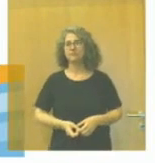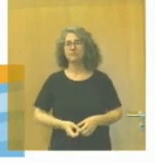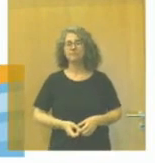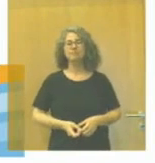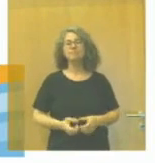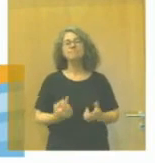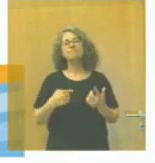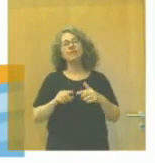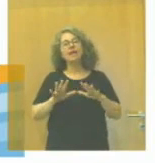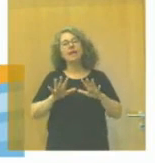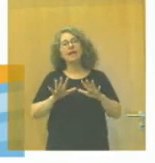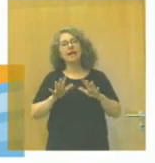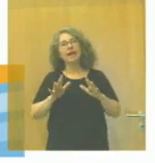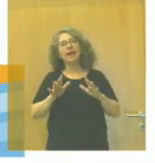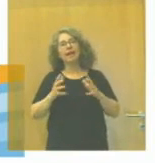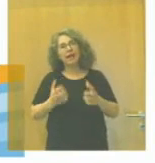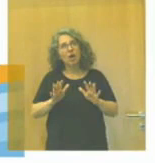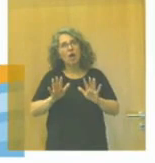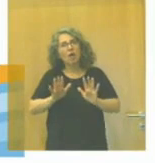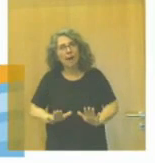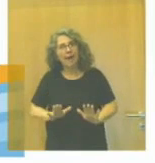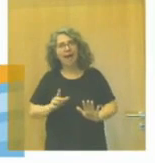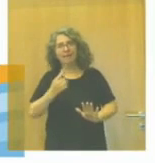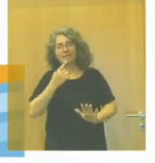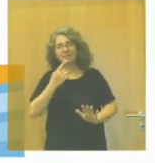Y aquí me quiero parar un instante porque